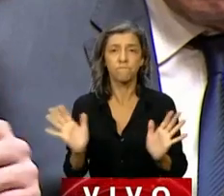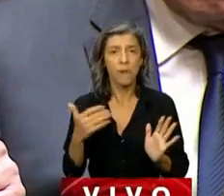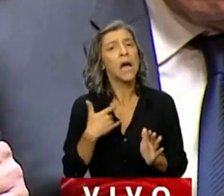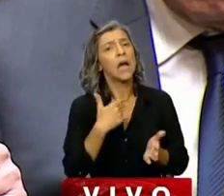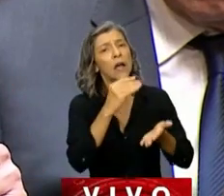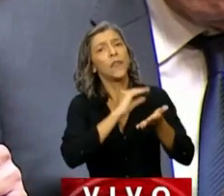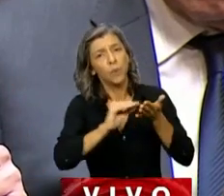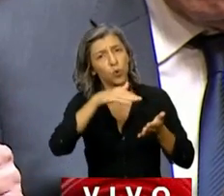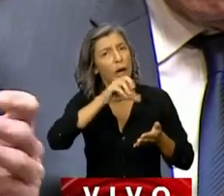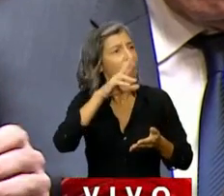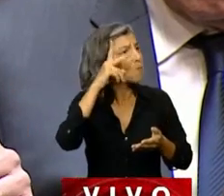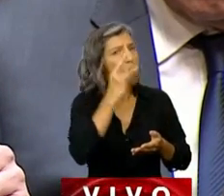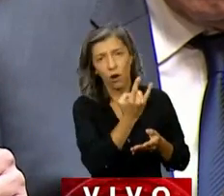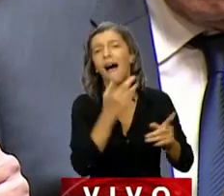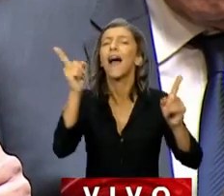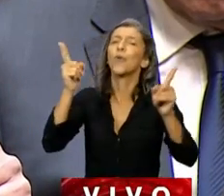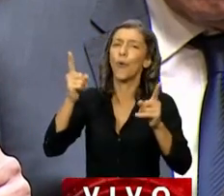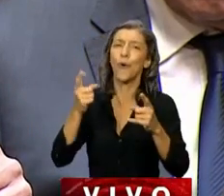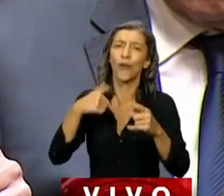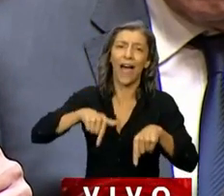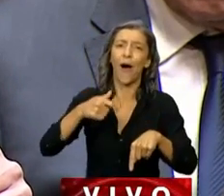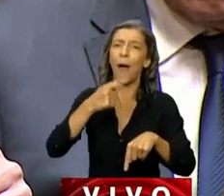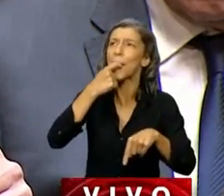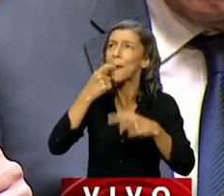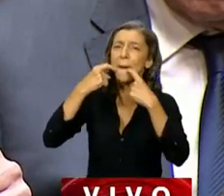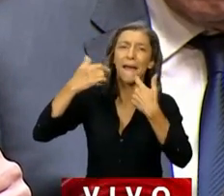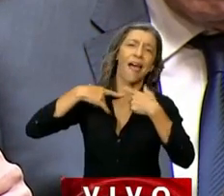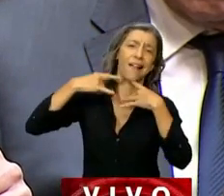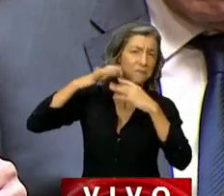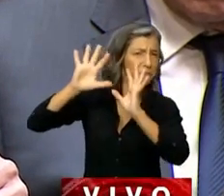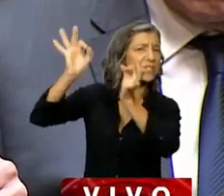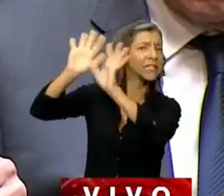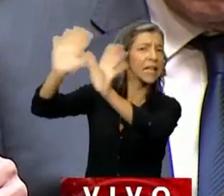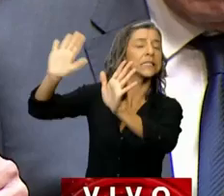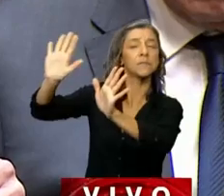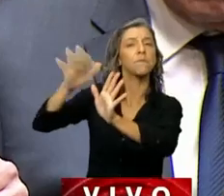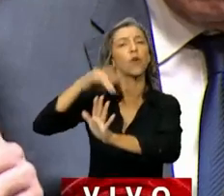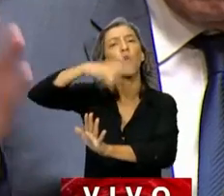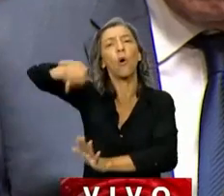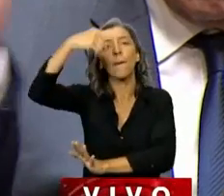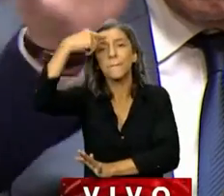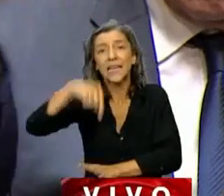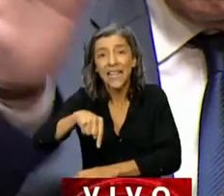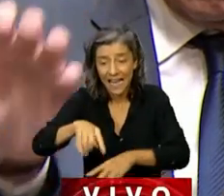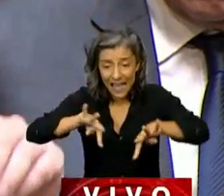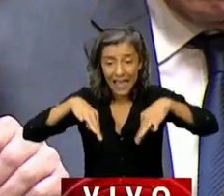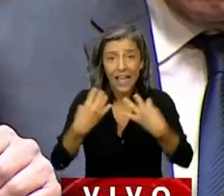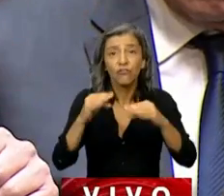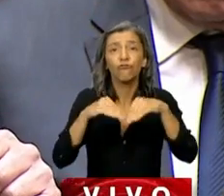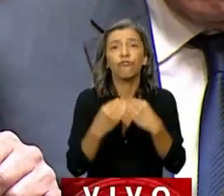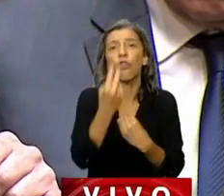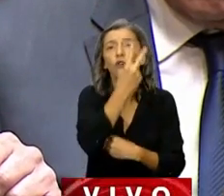de los silbidos de algunos que creen que en esta casa, donde hay 257 bancas y se